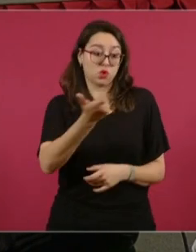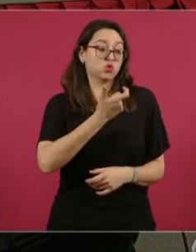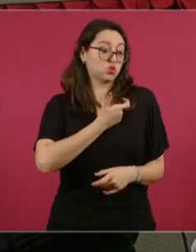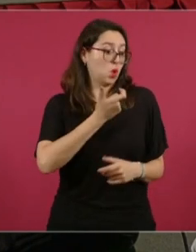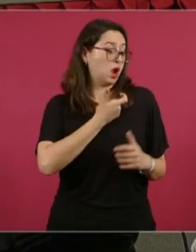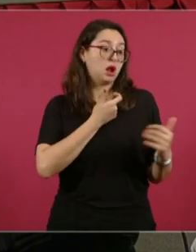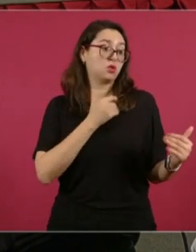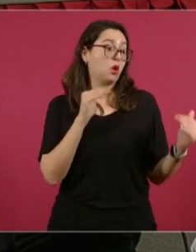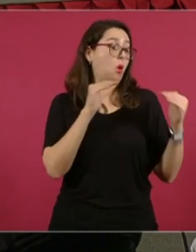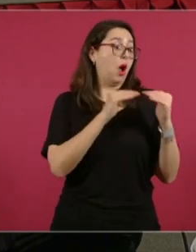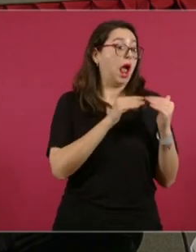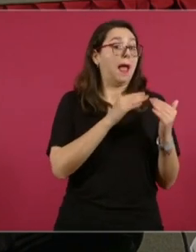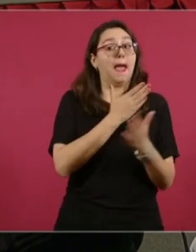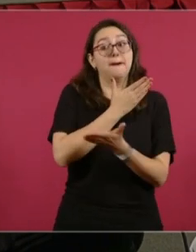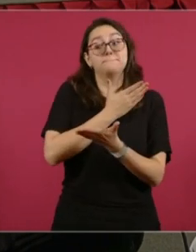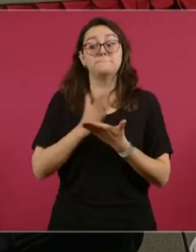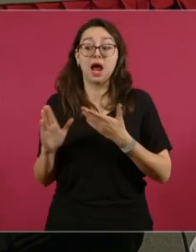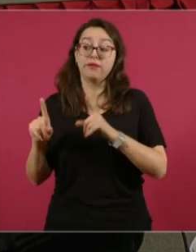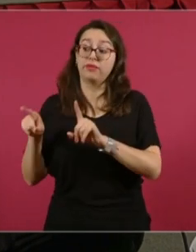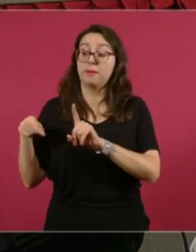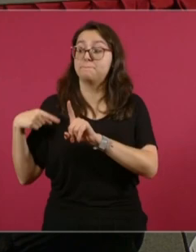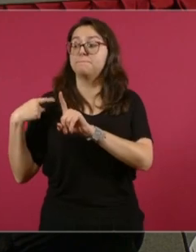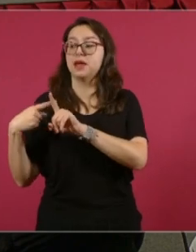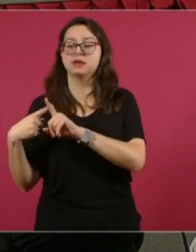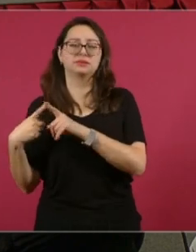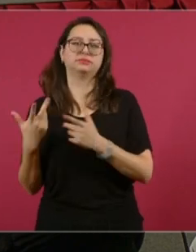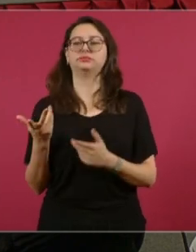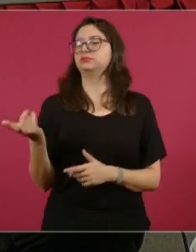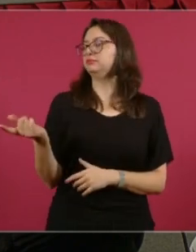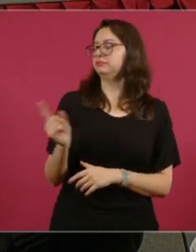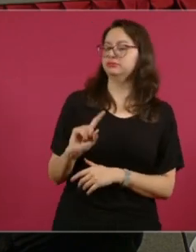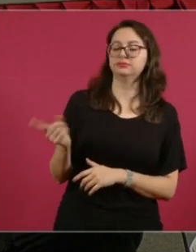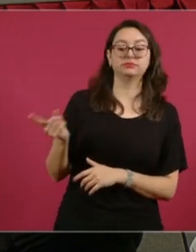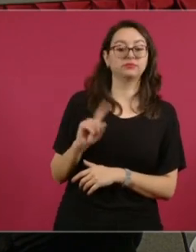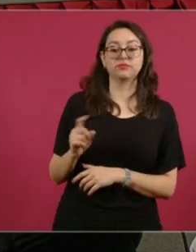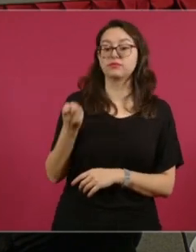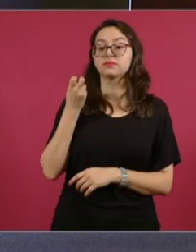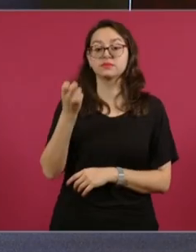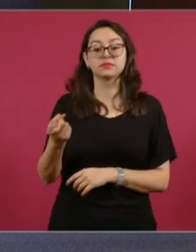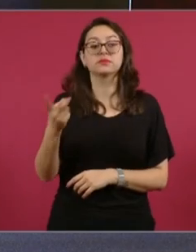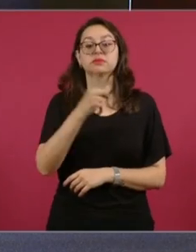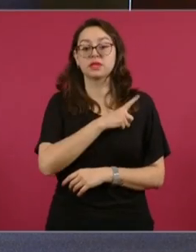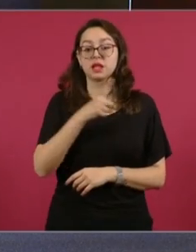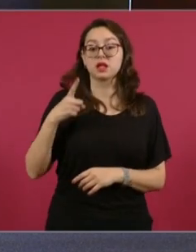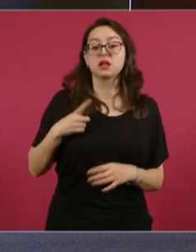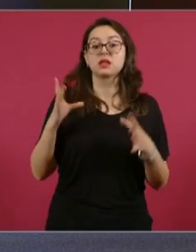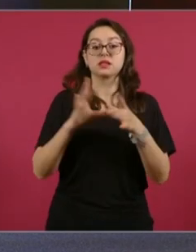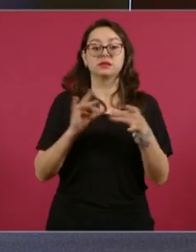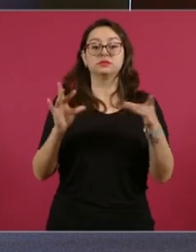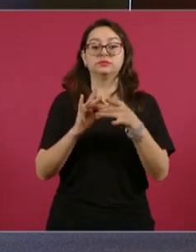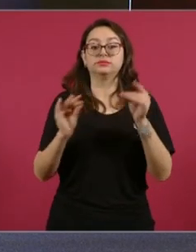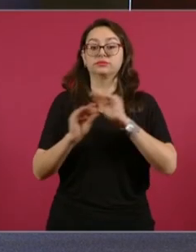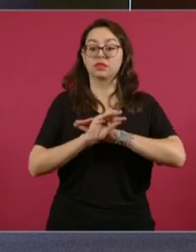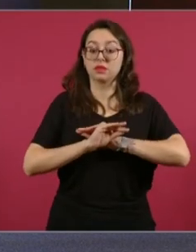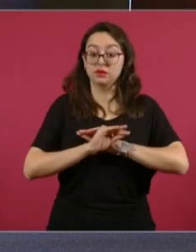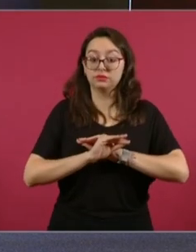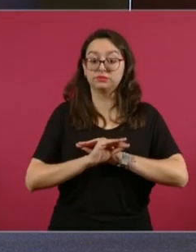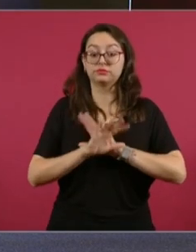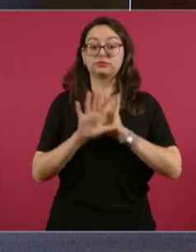propia Constitución establezca que ningún servidor público podrá ganar más que el presidente de la República,